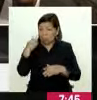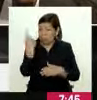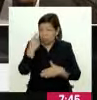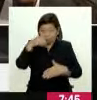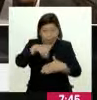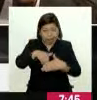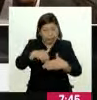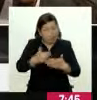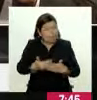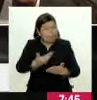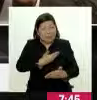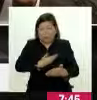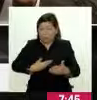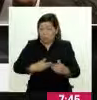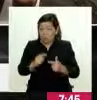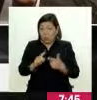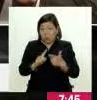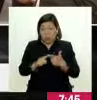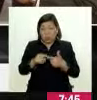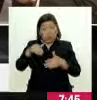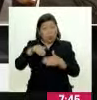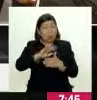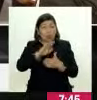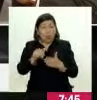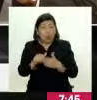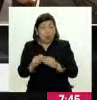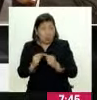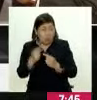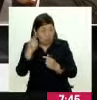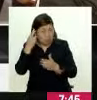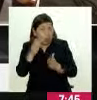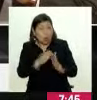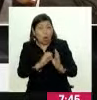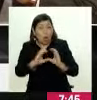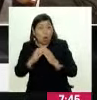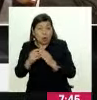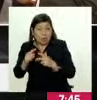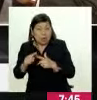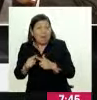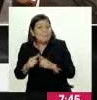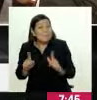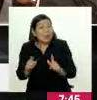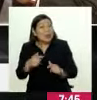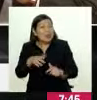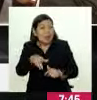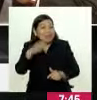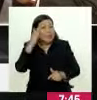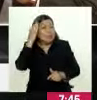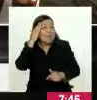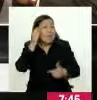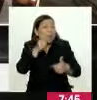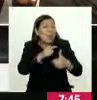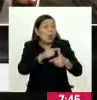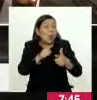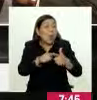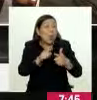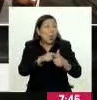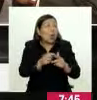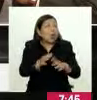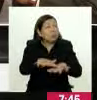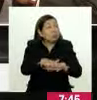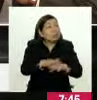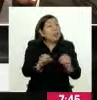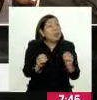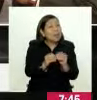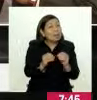lo presidencial. Y en segunda vuelta todas las fuerzas políticas van al congresal, pero ya sabiendo cuál de los dos podría. Incluso se trazan